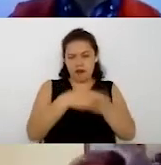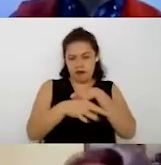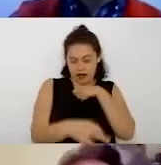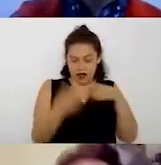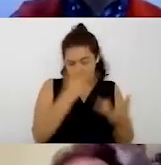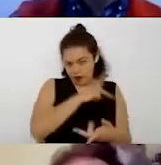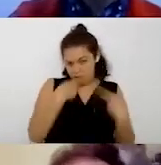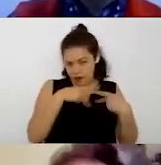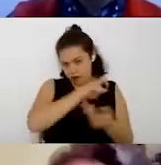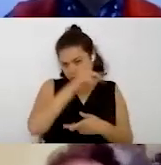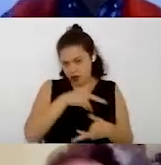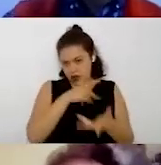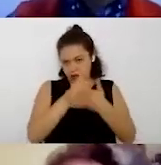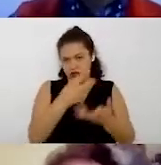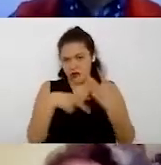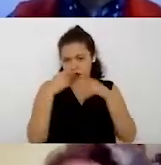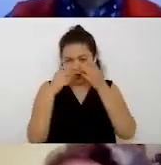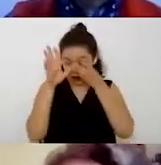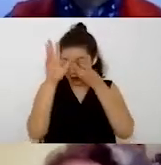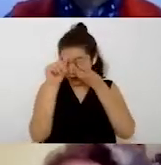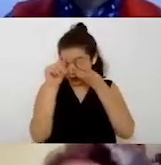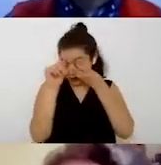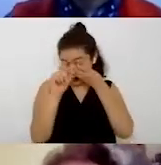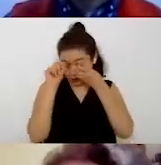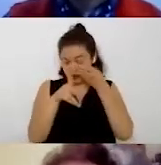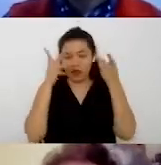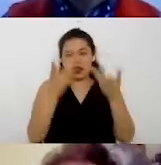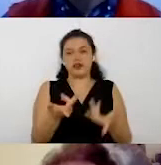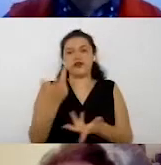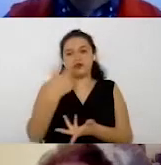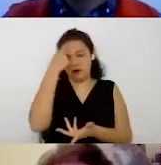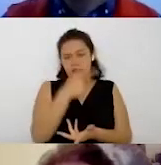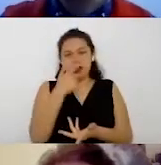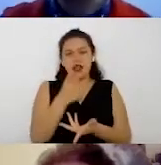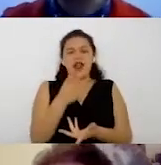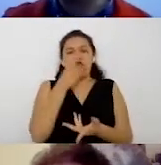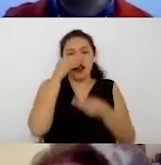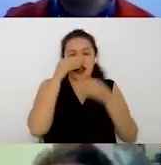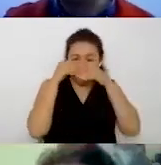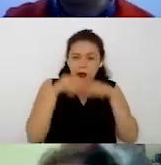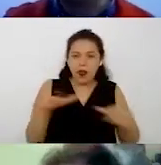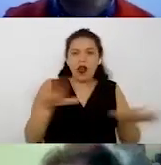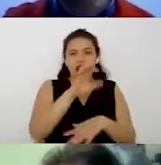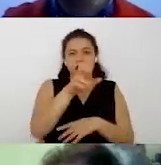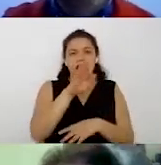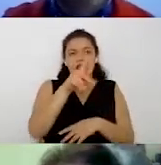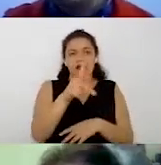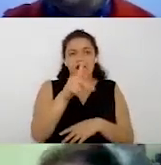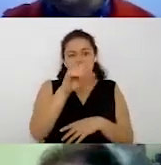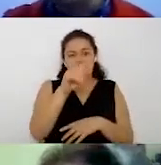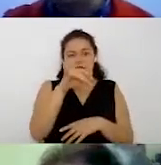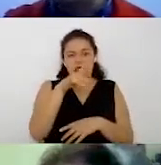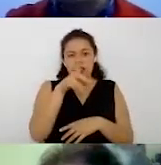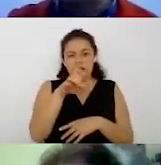acuerdo? Y ese tipo de hemorragias nasales o epistaxis pueden presentarse, recordemos, en adultos o